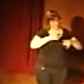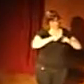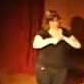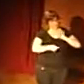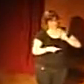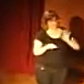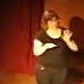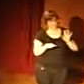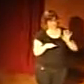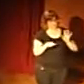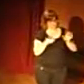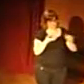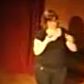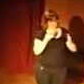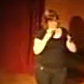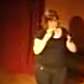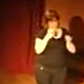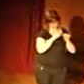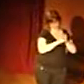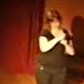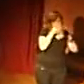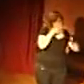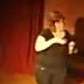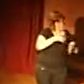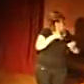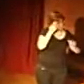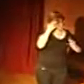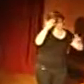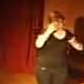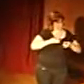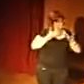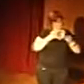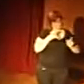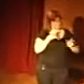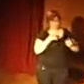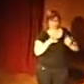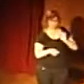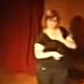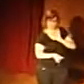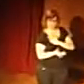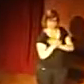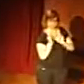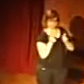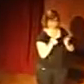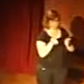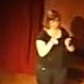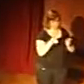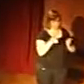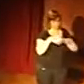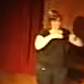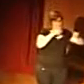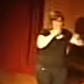inventarse con esa fantasía romántica Cómo debió ser en origen dicho monumento y con